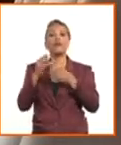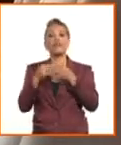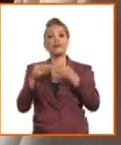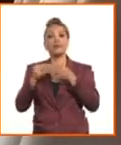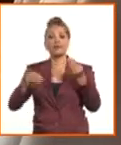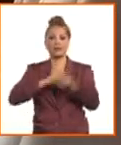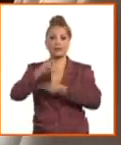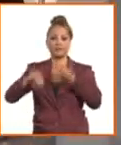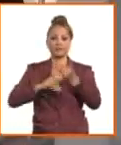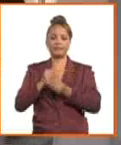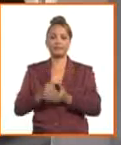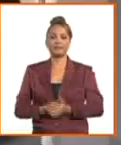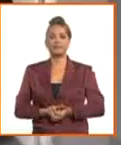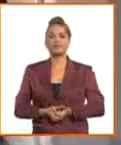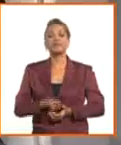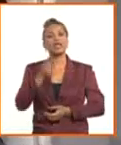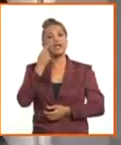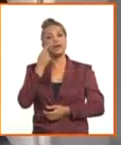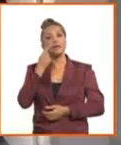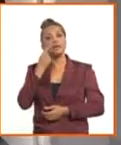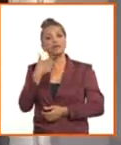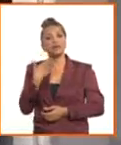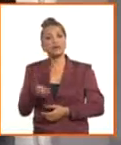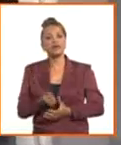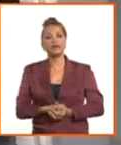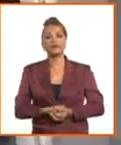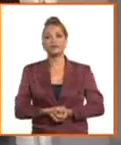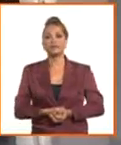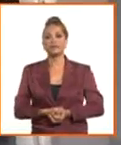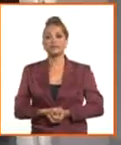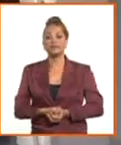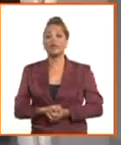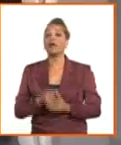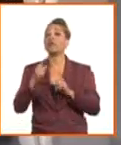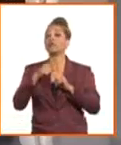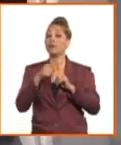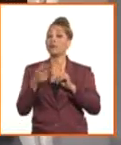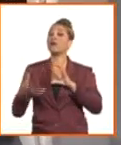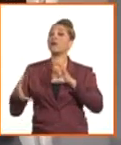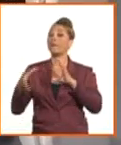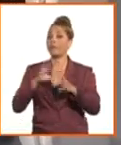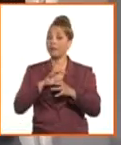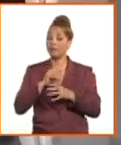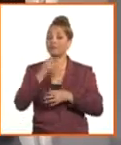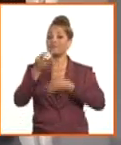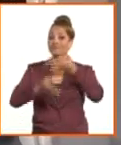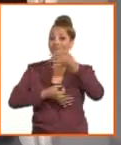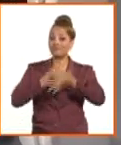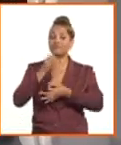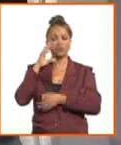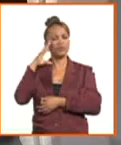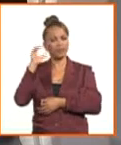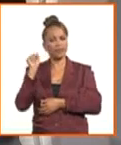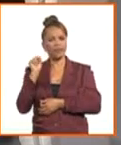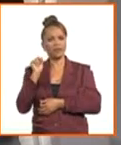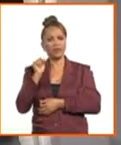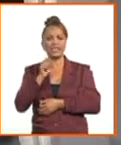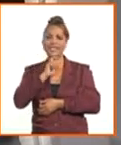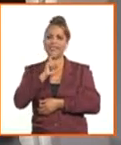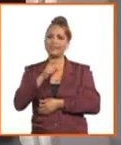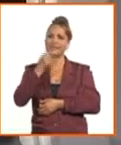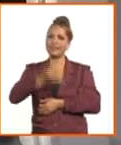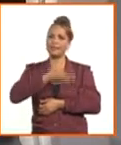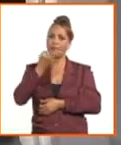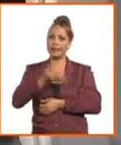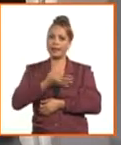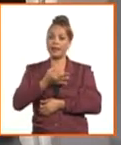porque hemos apreciado, claro, a ver, estos son temas complejos, nosotros lo comprendemos, ¿no? Pero voy a señalar cuál es